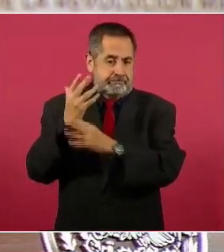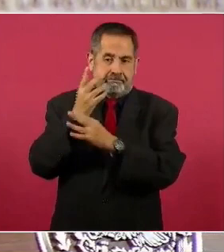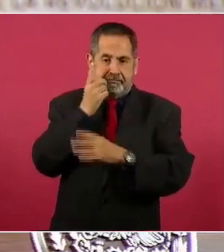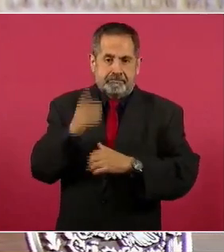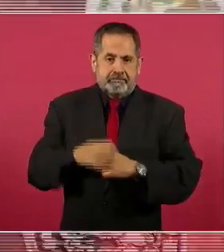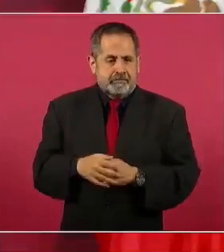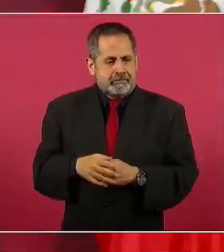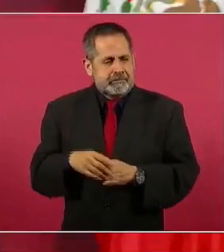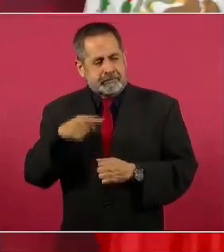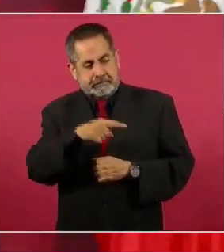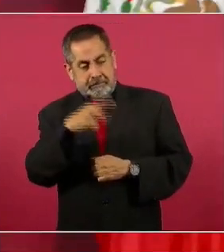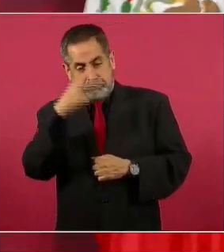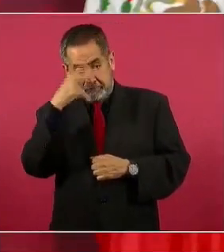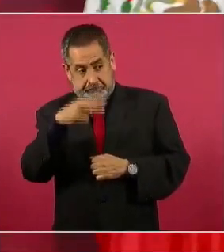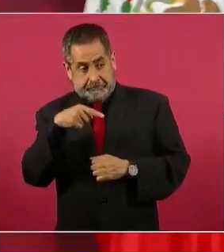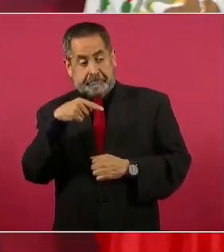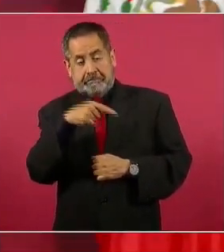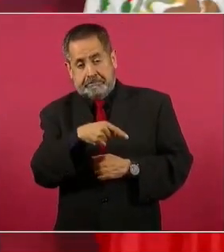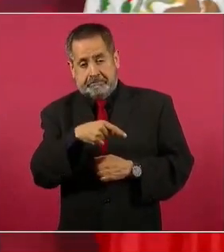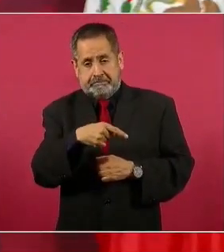Hay un presidente